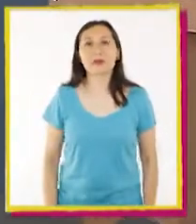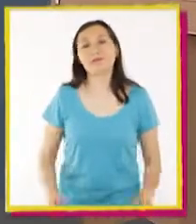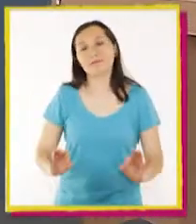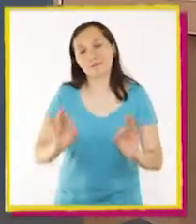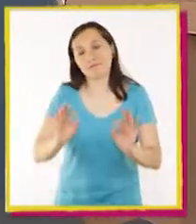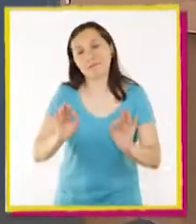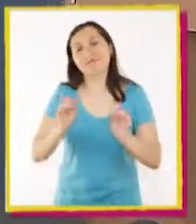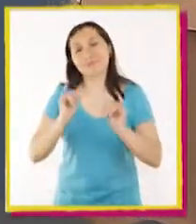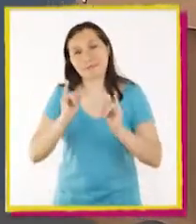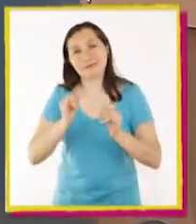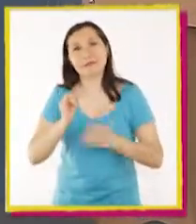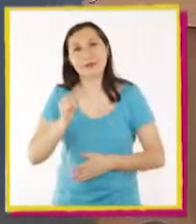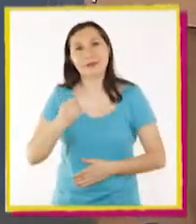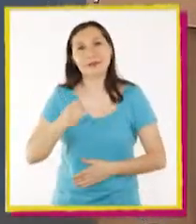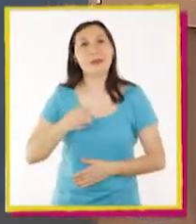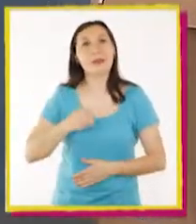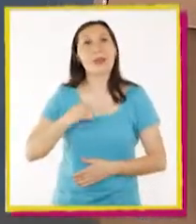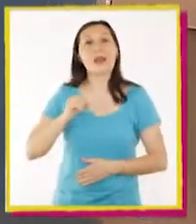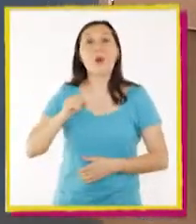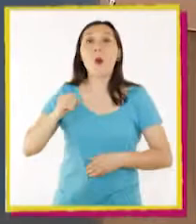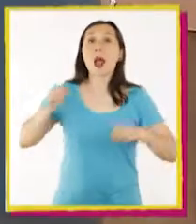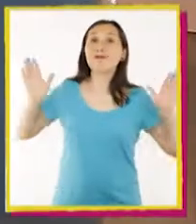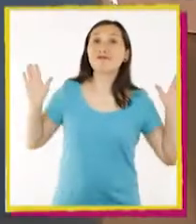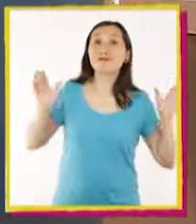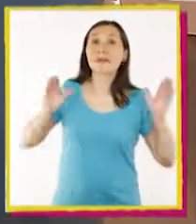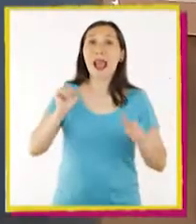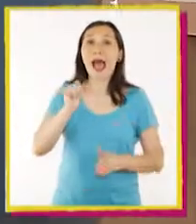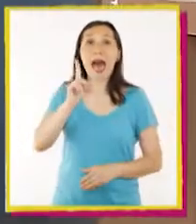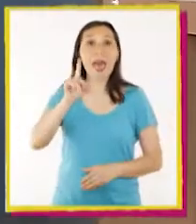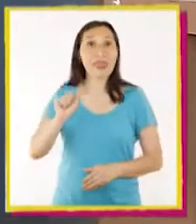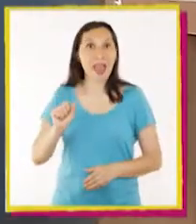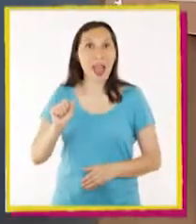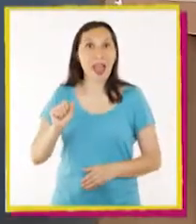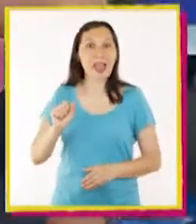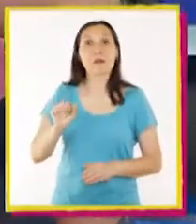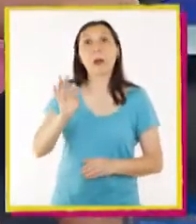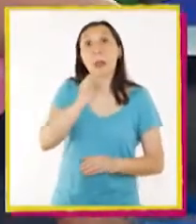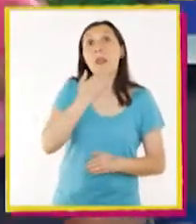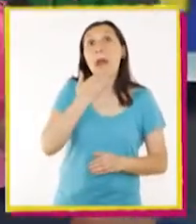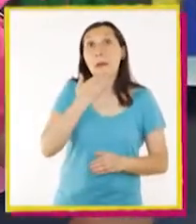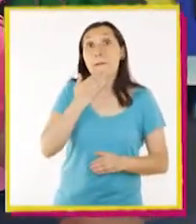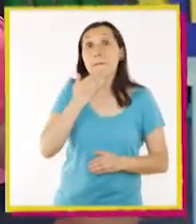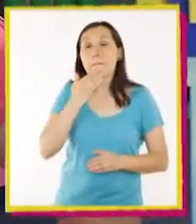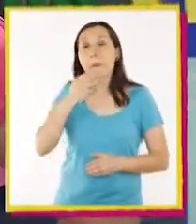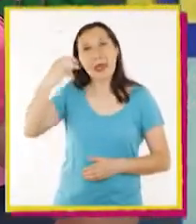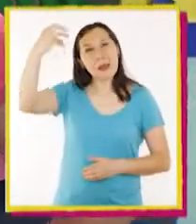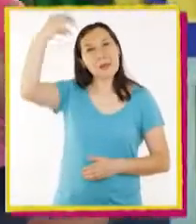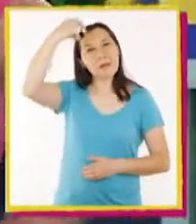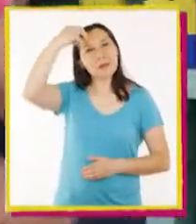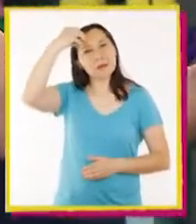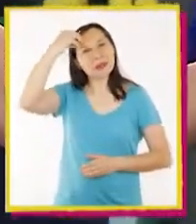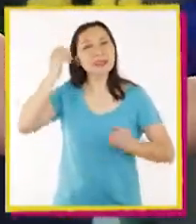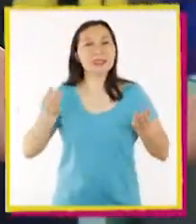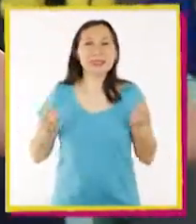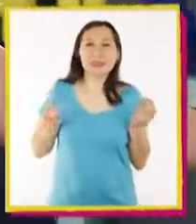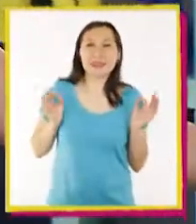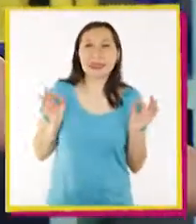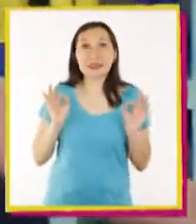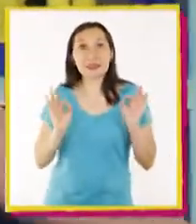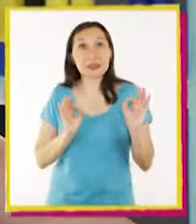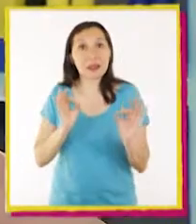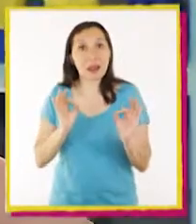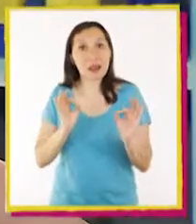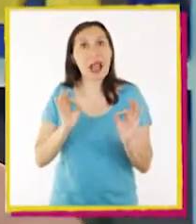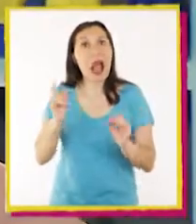Por supuesto, una hada madrina. Y también... ¡Una princesa! Oh. Esa es la gracia